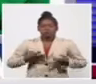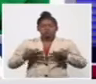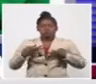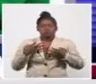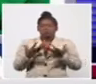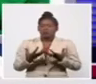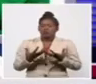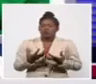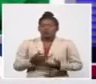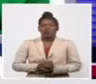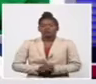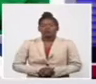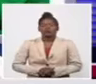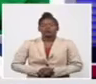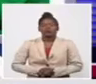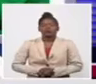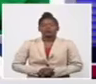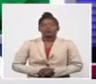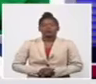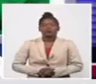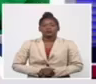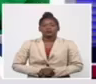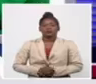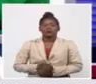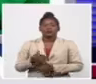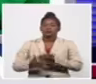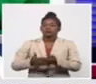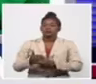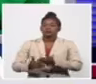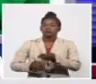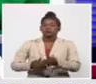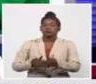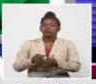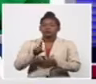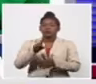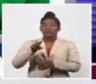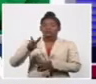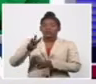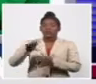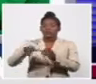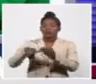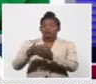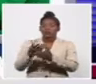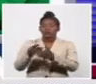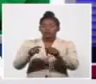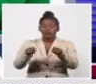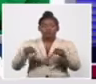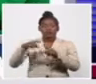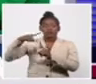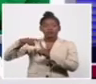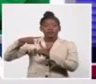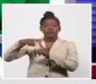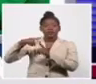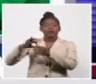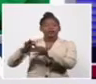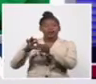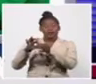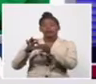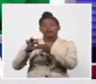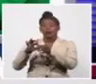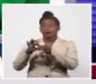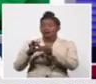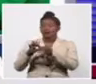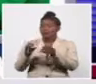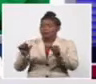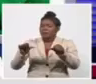una evolución, reitero, de 13 días, los 13 días en terapia intensiva por la severidad